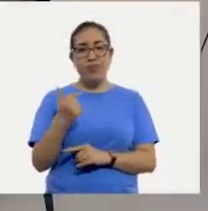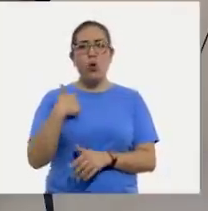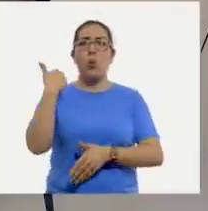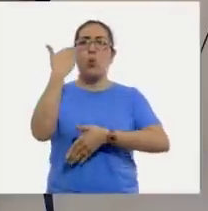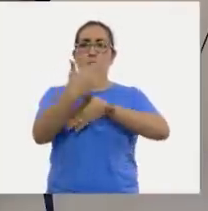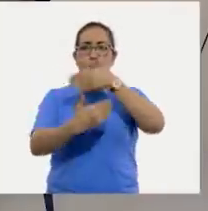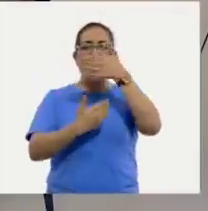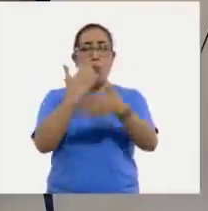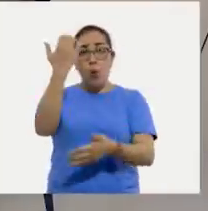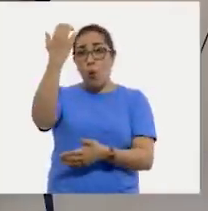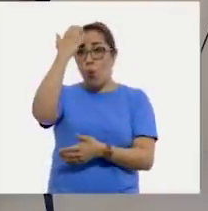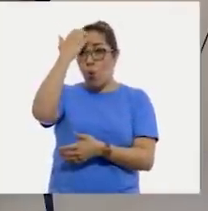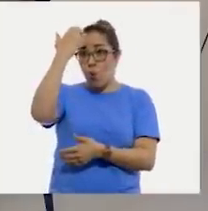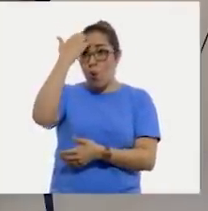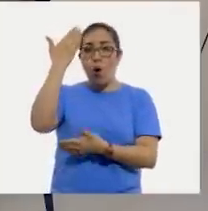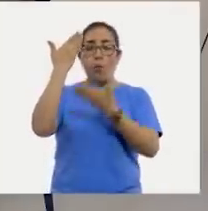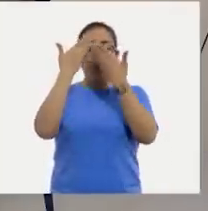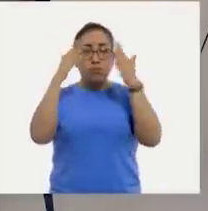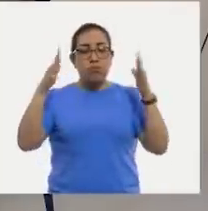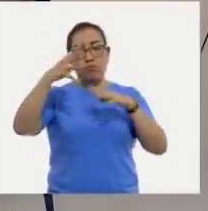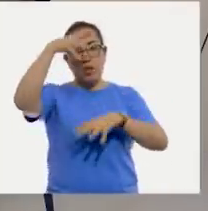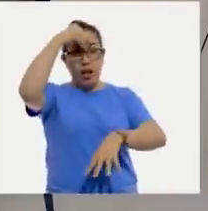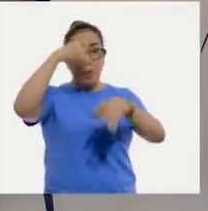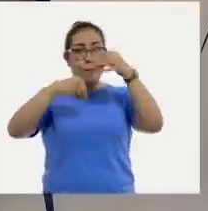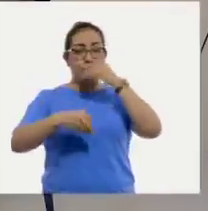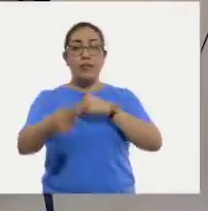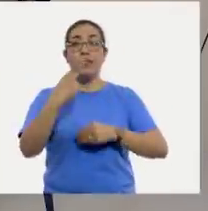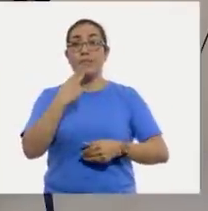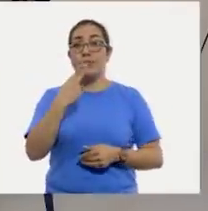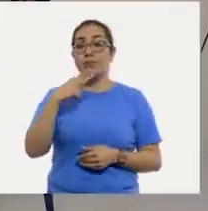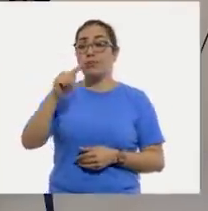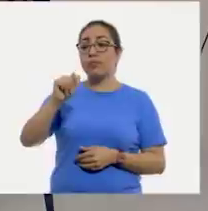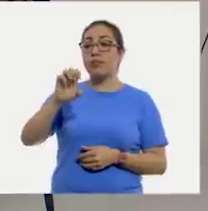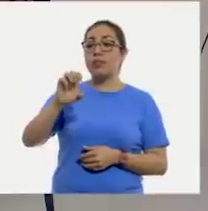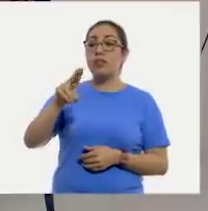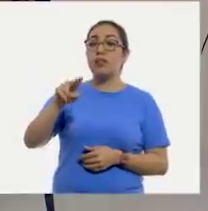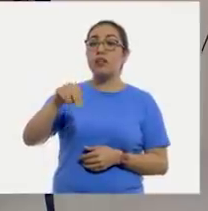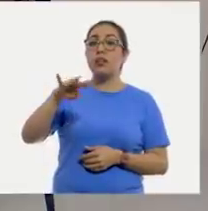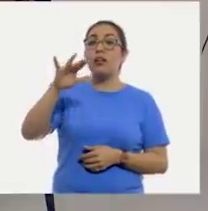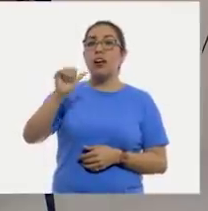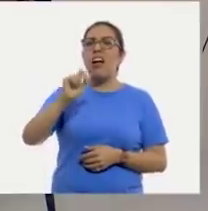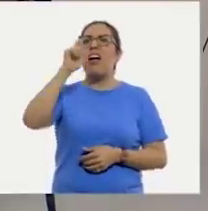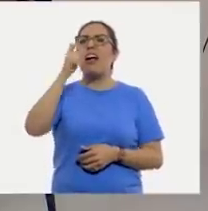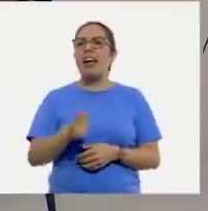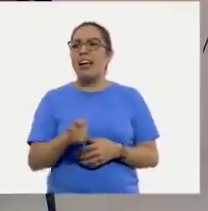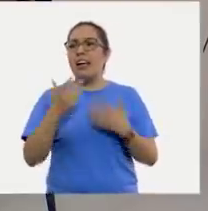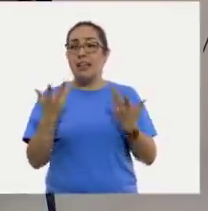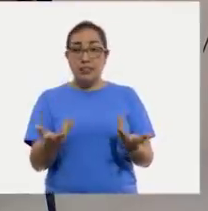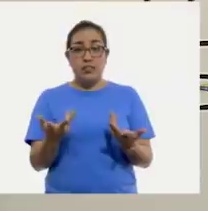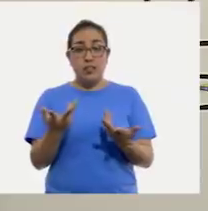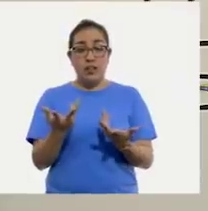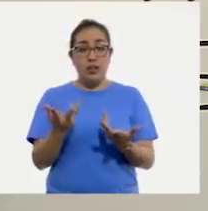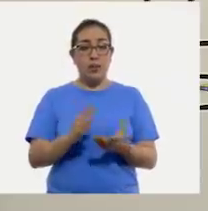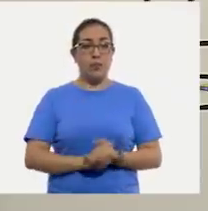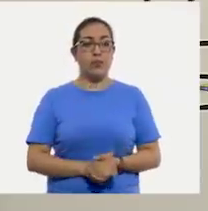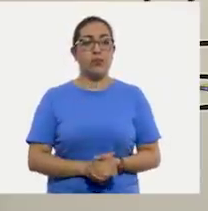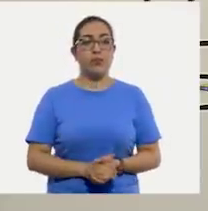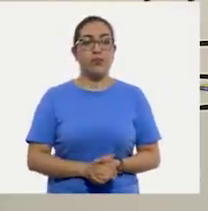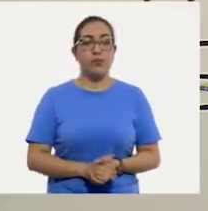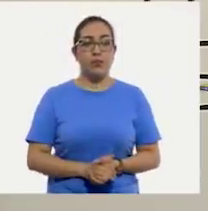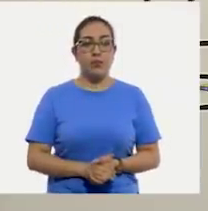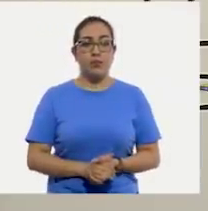Entonces, tienes que aprender todo lo que se llama técnica. La técnica no es otra cosa más que toda la serie de